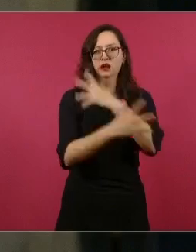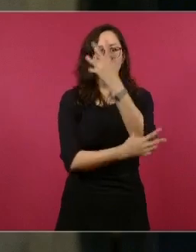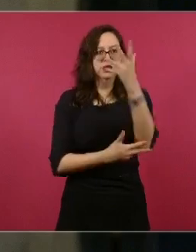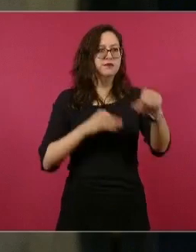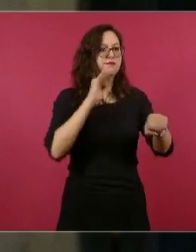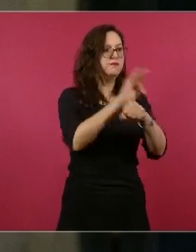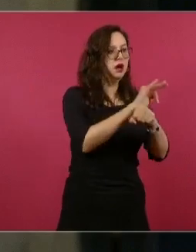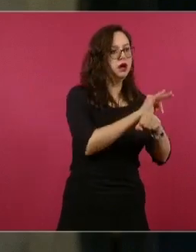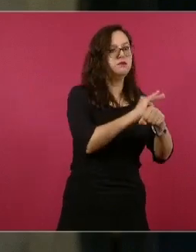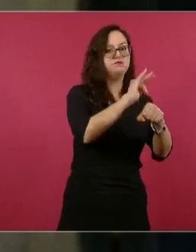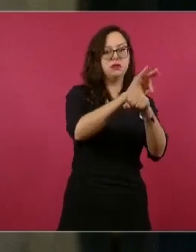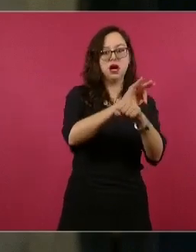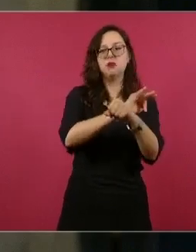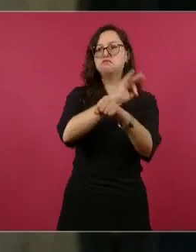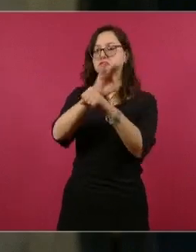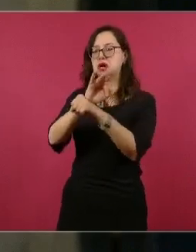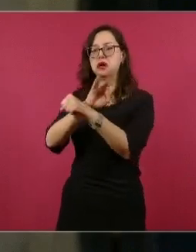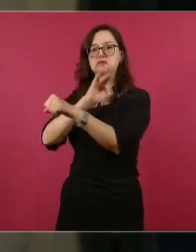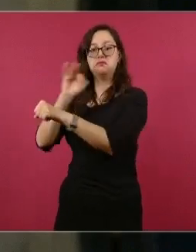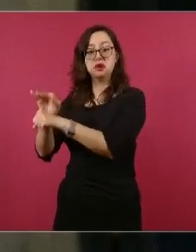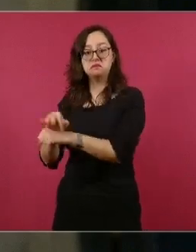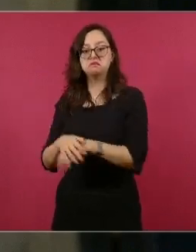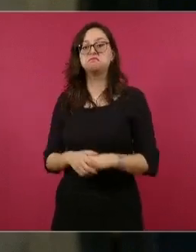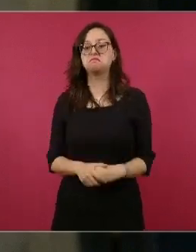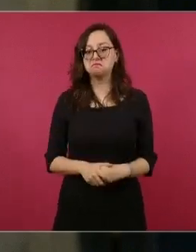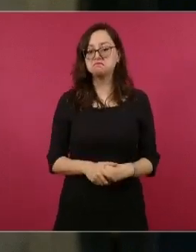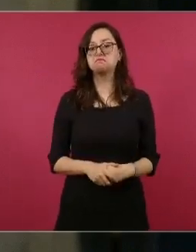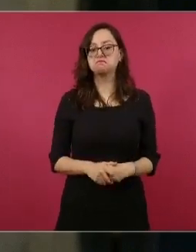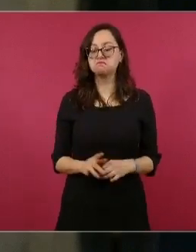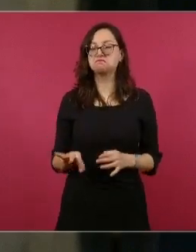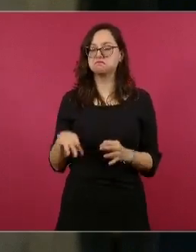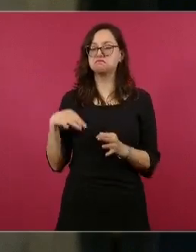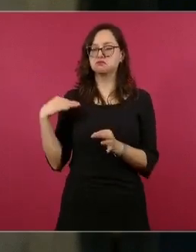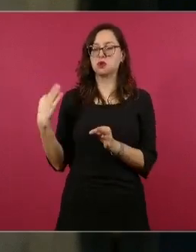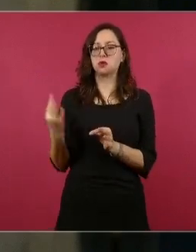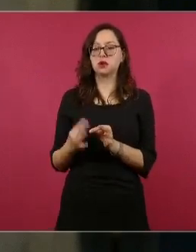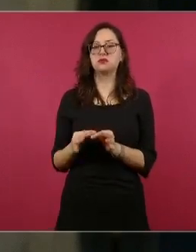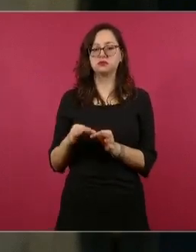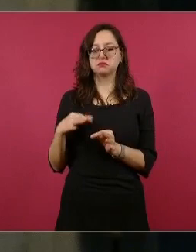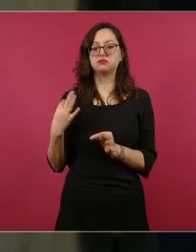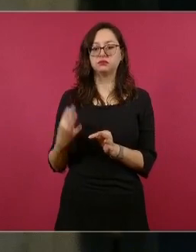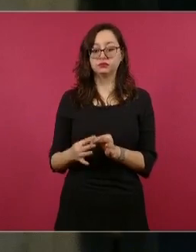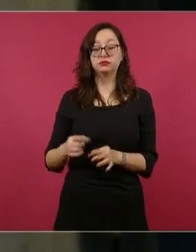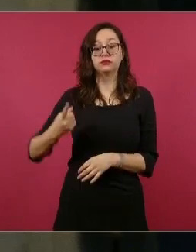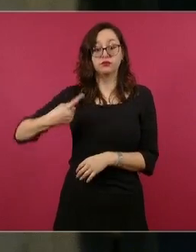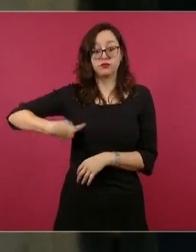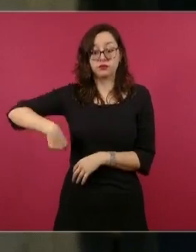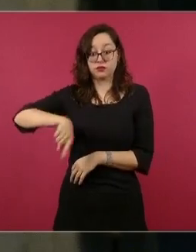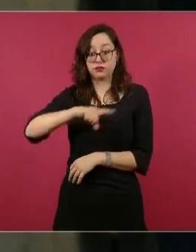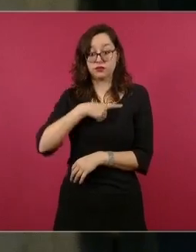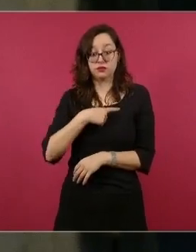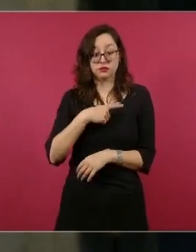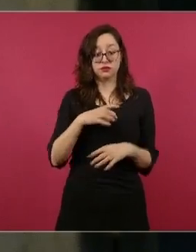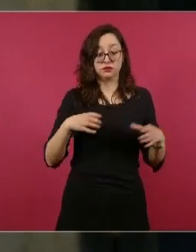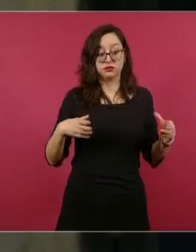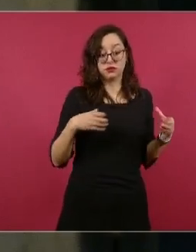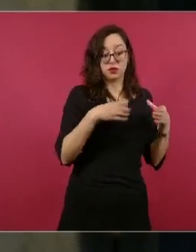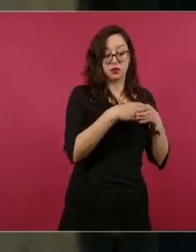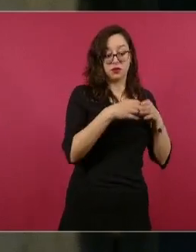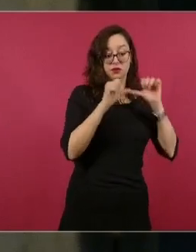compromisos y establecimos cada uno de los que estamos al pendiente del cuidado del medio ambiente.